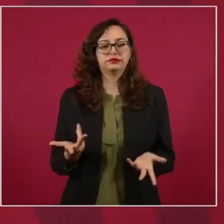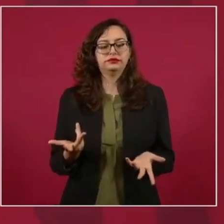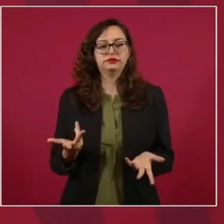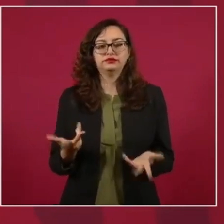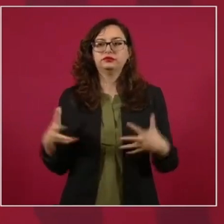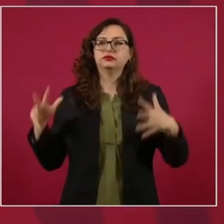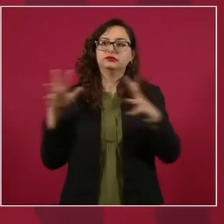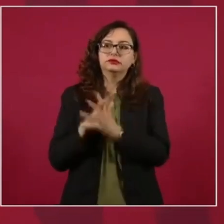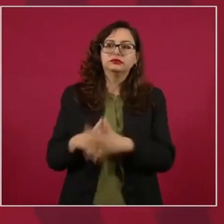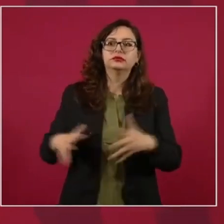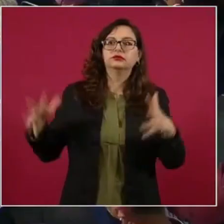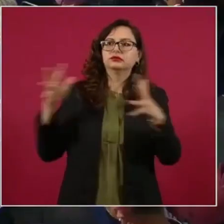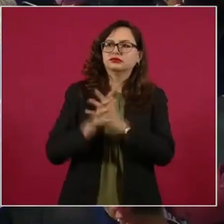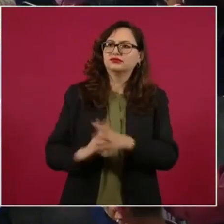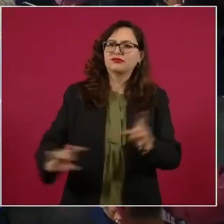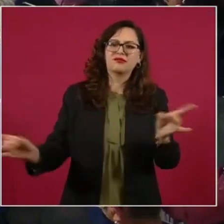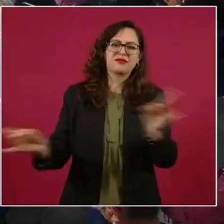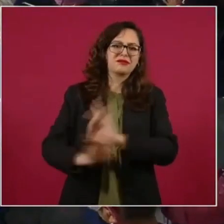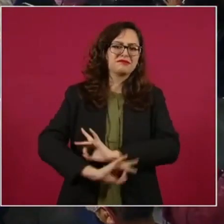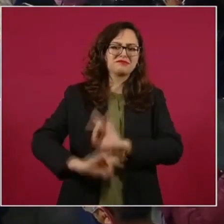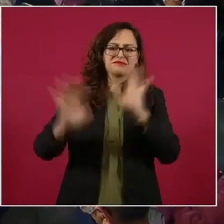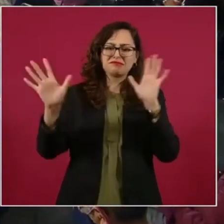la guerra,